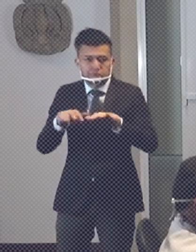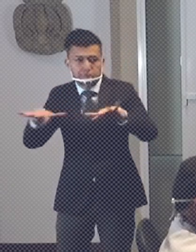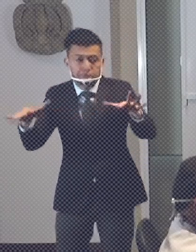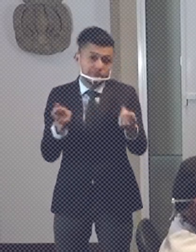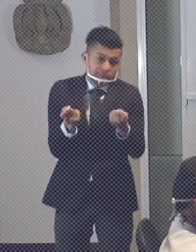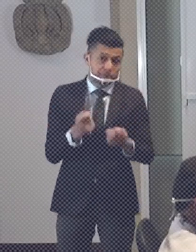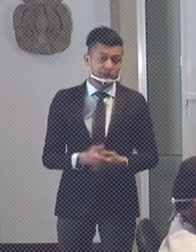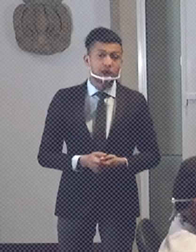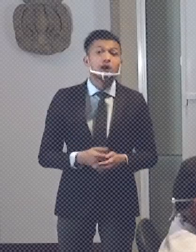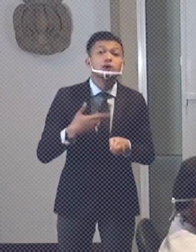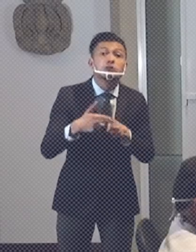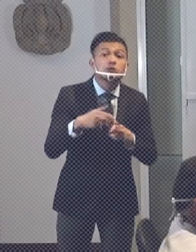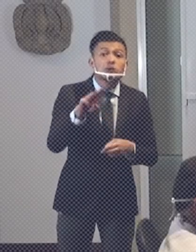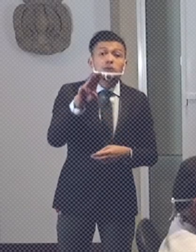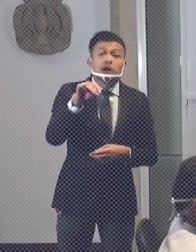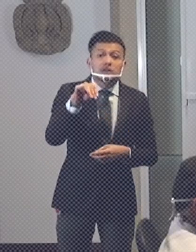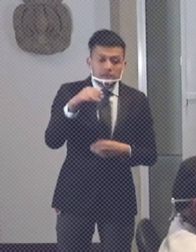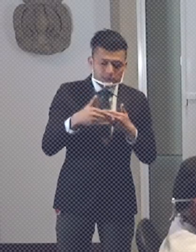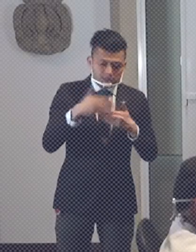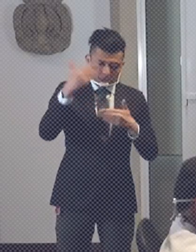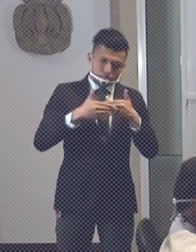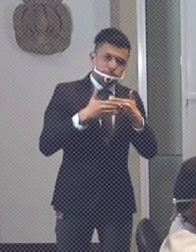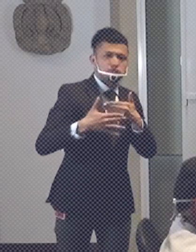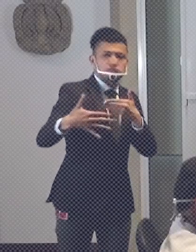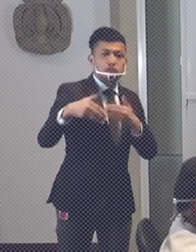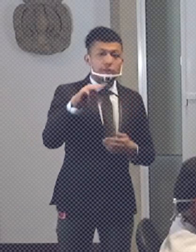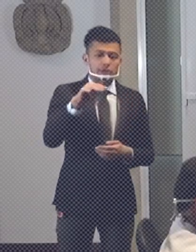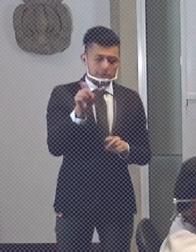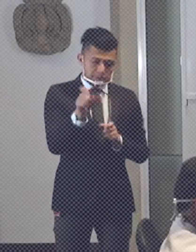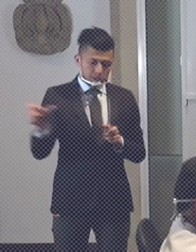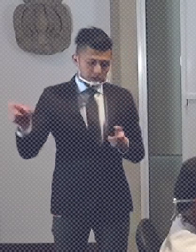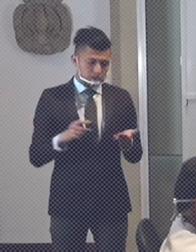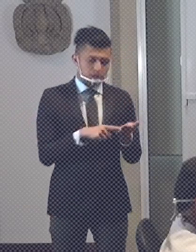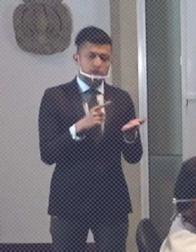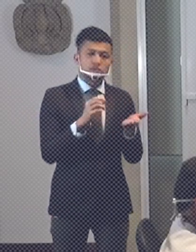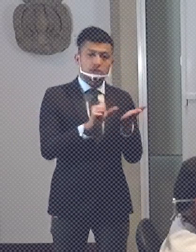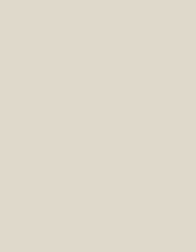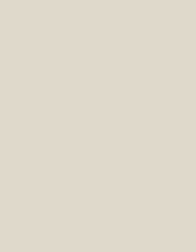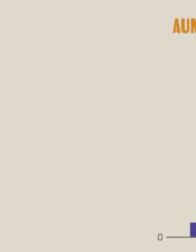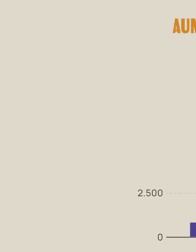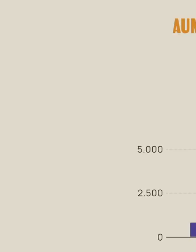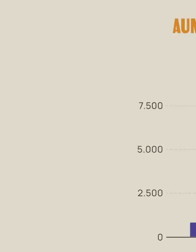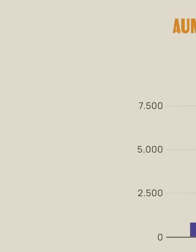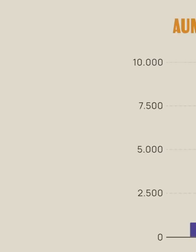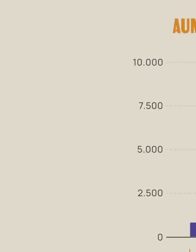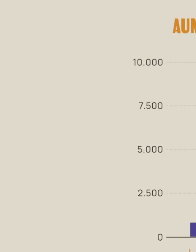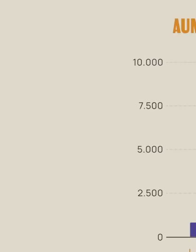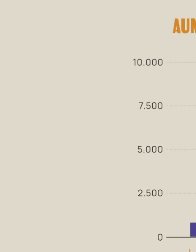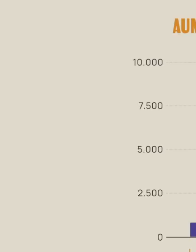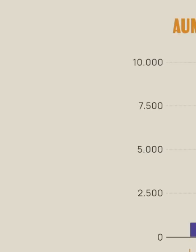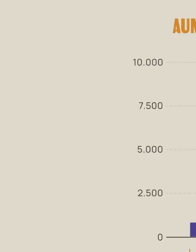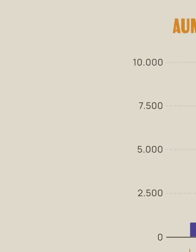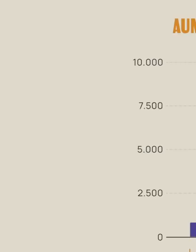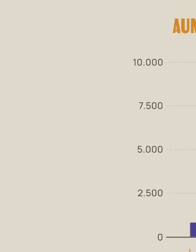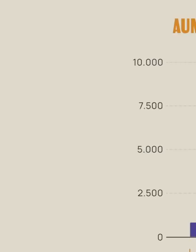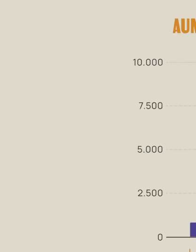salió tan bien como en ocasiones anteriores. El pasado 29 de octubre, la mandataria fue blanco de críticas por afirmaciones en las que culpaba a los